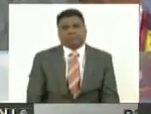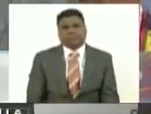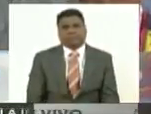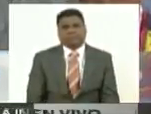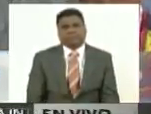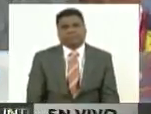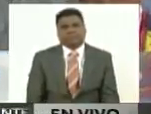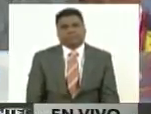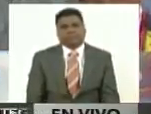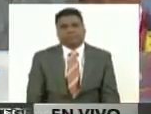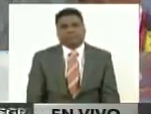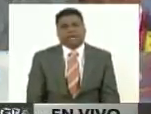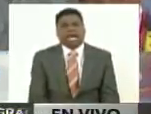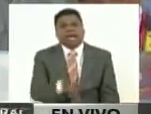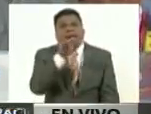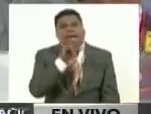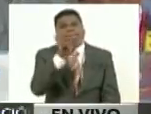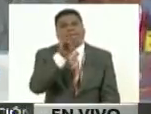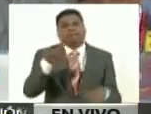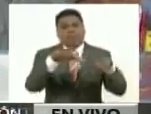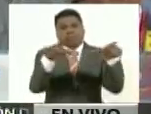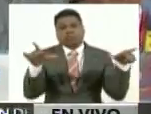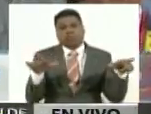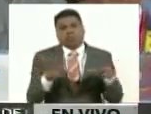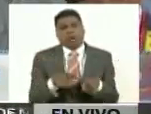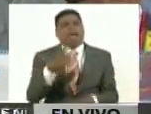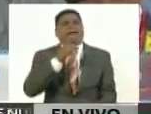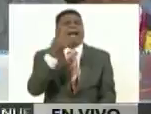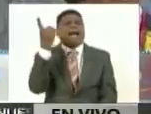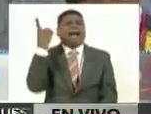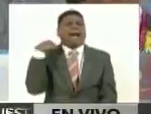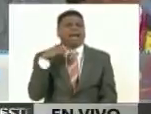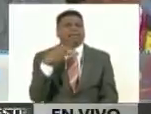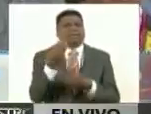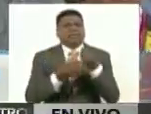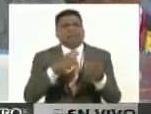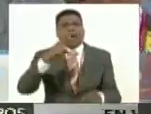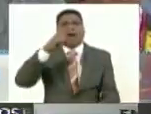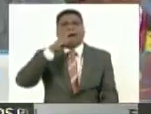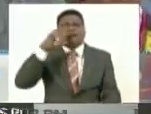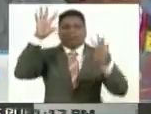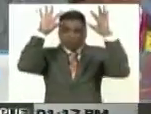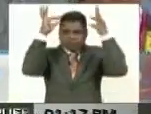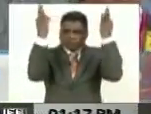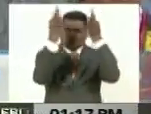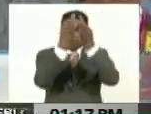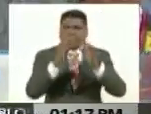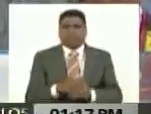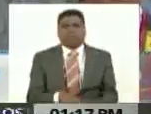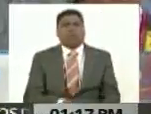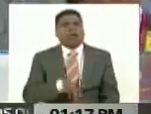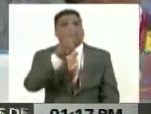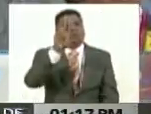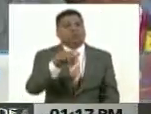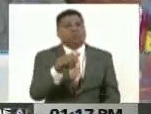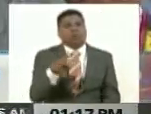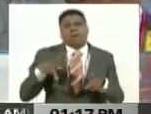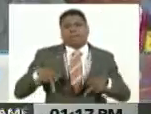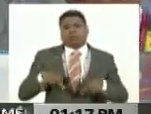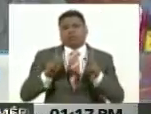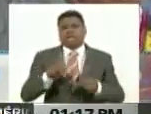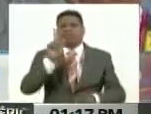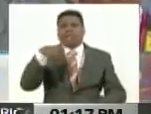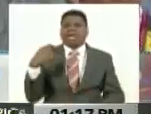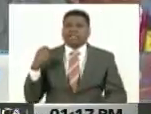Y era el mismo escenario que para la época tenía Fabricio Ojeda, cuando no le quedó más alternativa, aún siendo